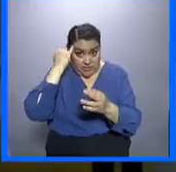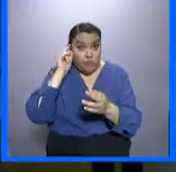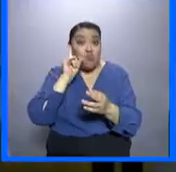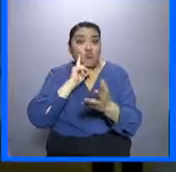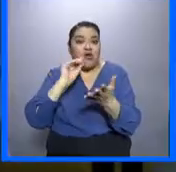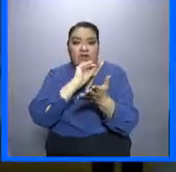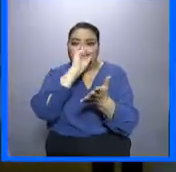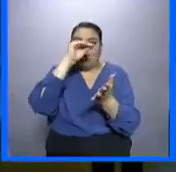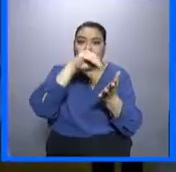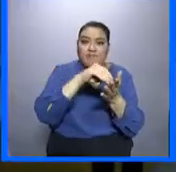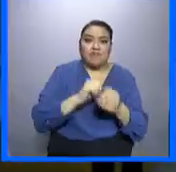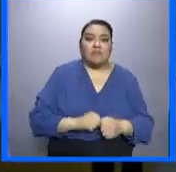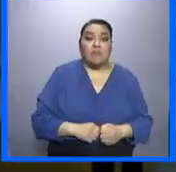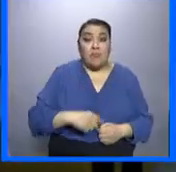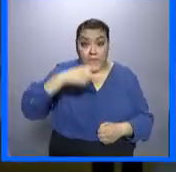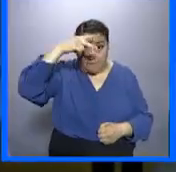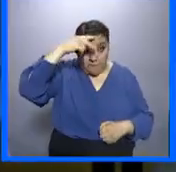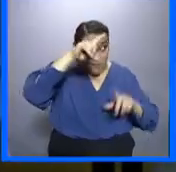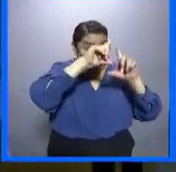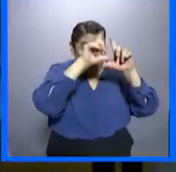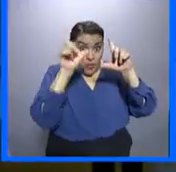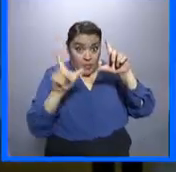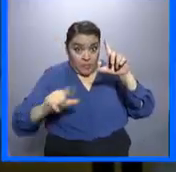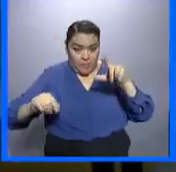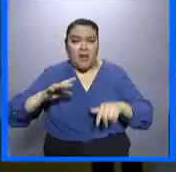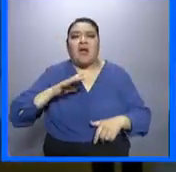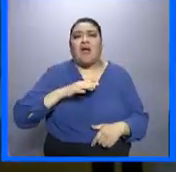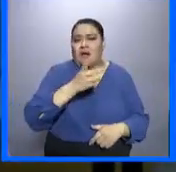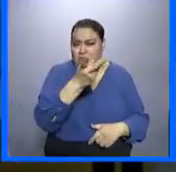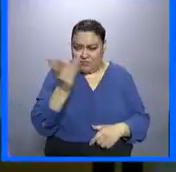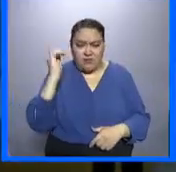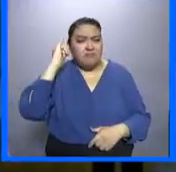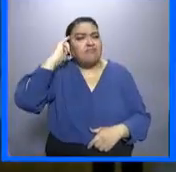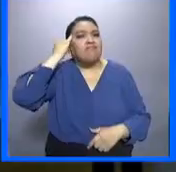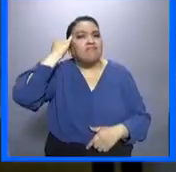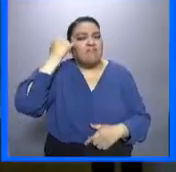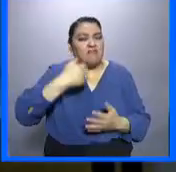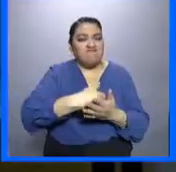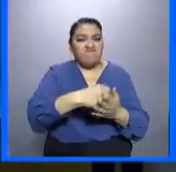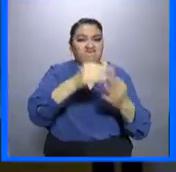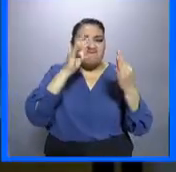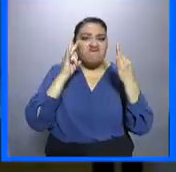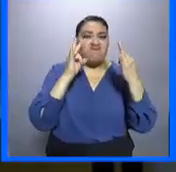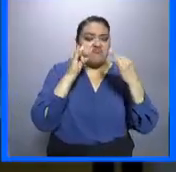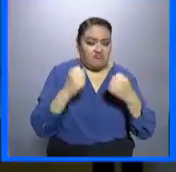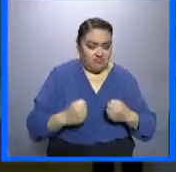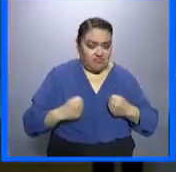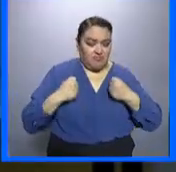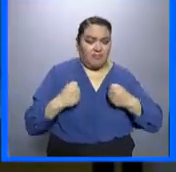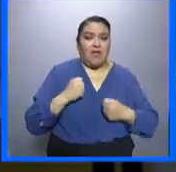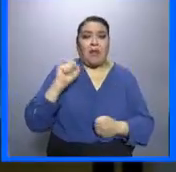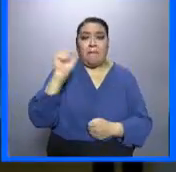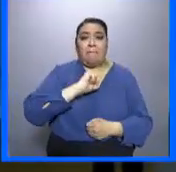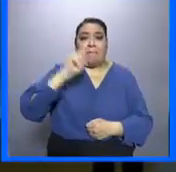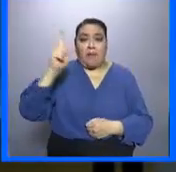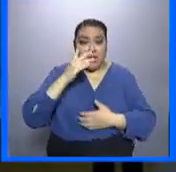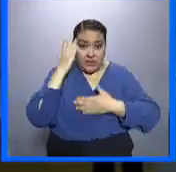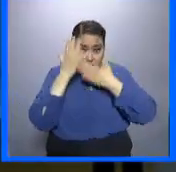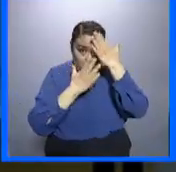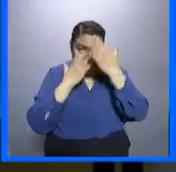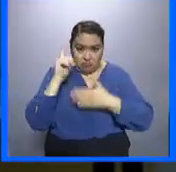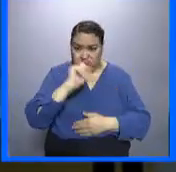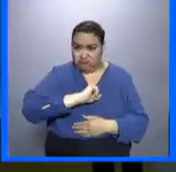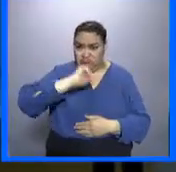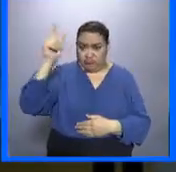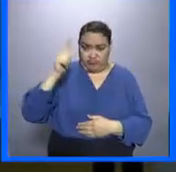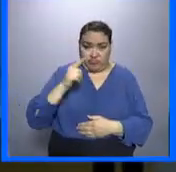nuestro país tenemos varias mujeres valiosas indígenas con valores, con profesión, preparadas, que le